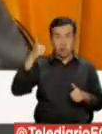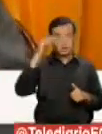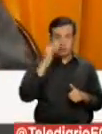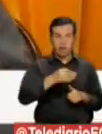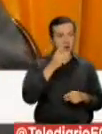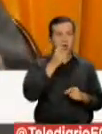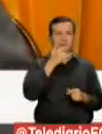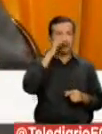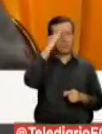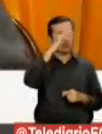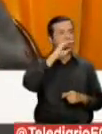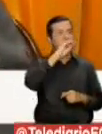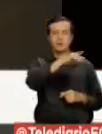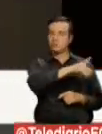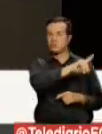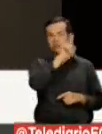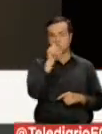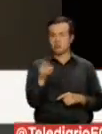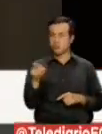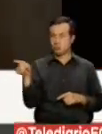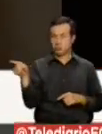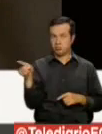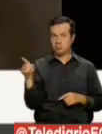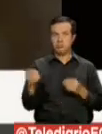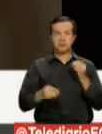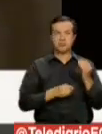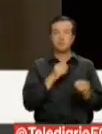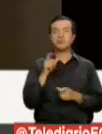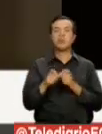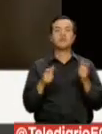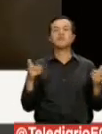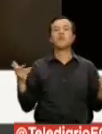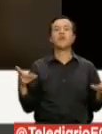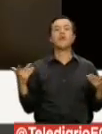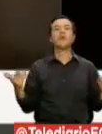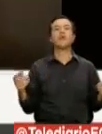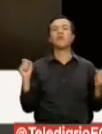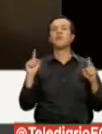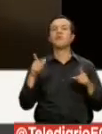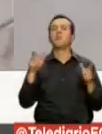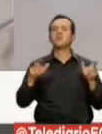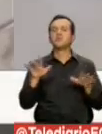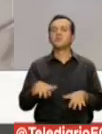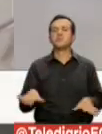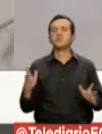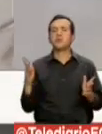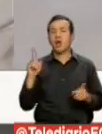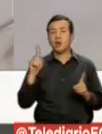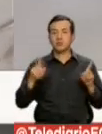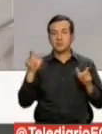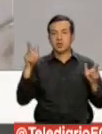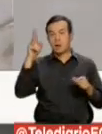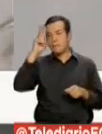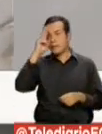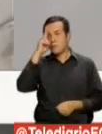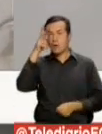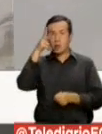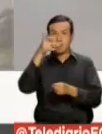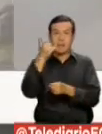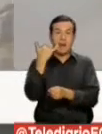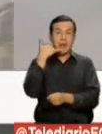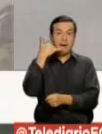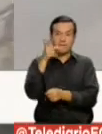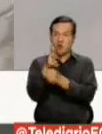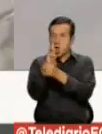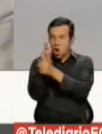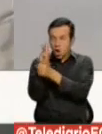ya denuncien y llamen a la policía. ¿Y cómo debe actuar la población? También les preguntamos, pues hay personas que prefieren grabar los hechos antes que